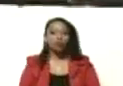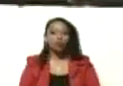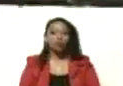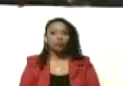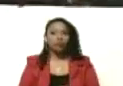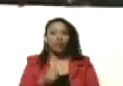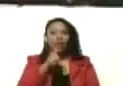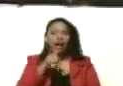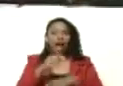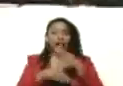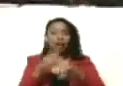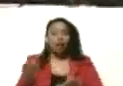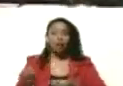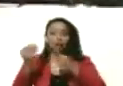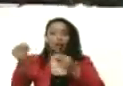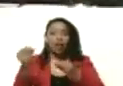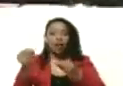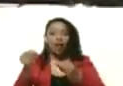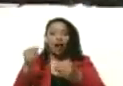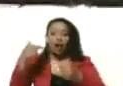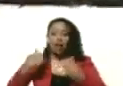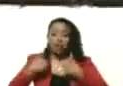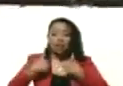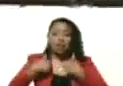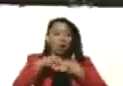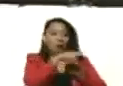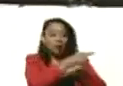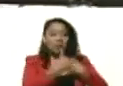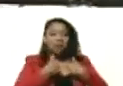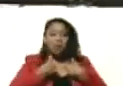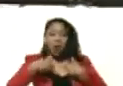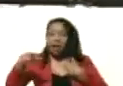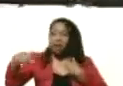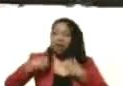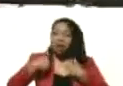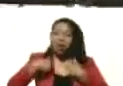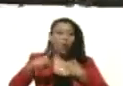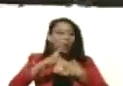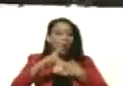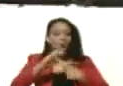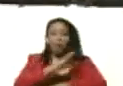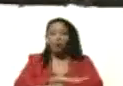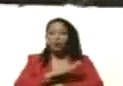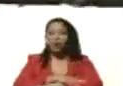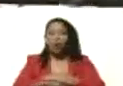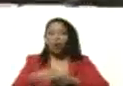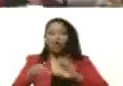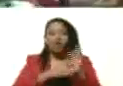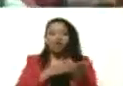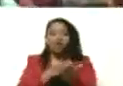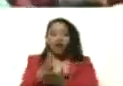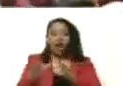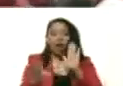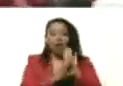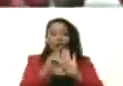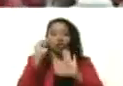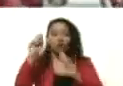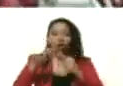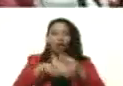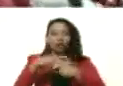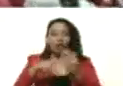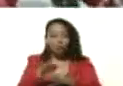Quien está entregando quinos o diciendo este es el mío, este es el mío, no está actuando leal con la Constitución, con la